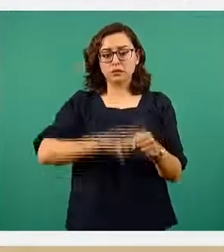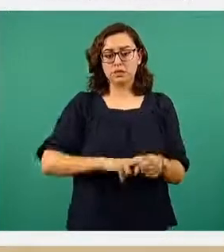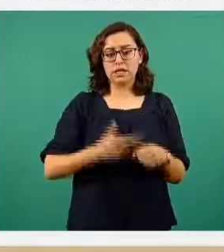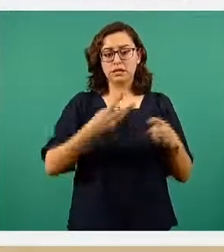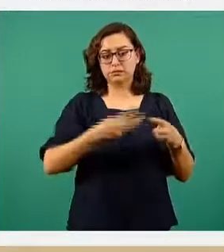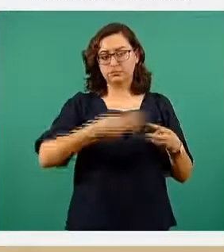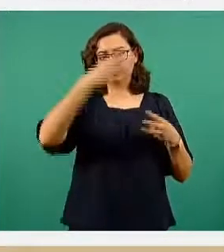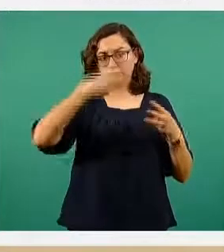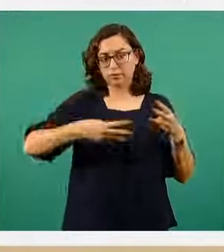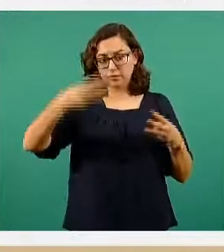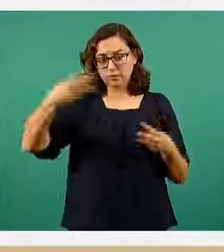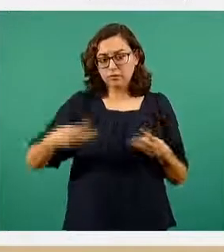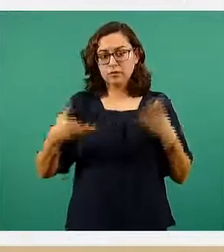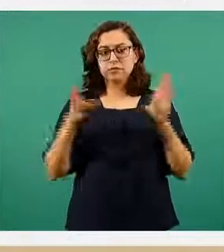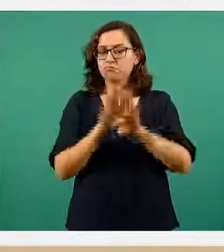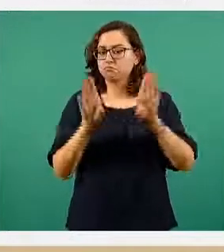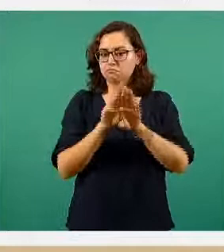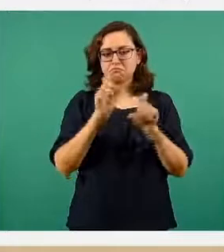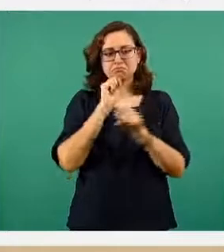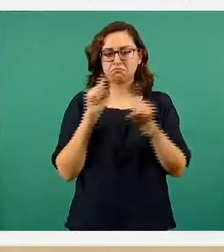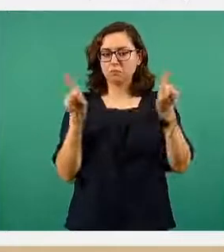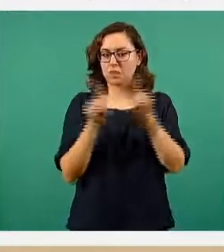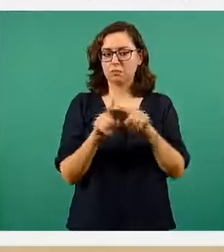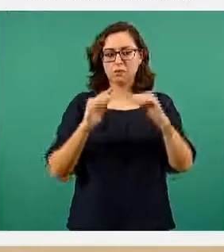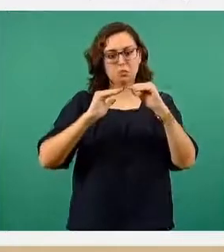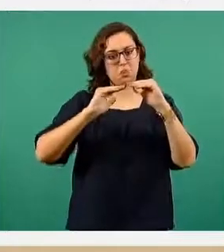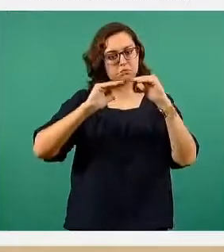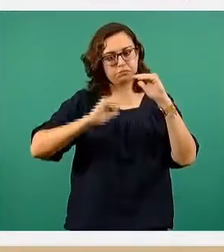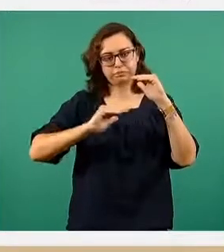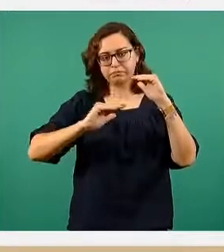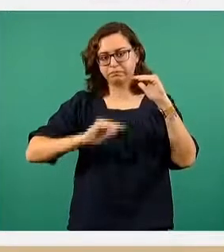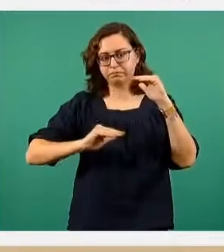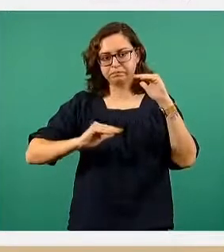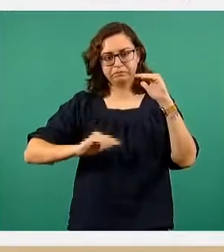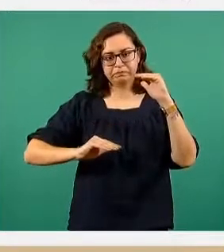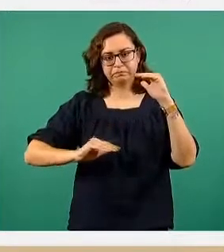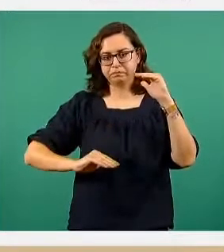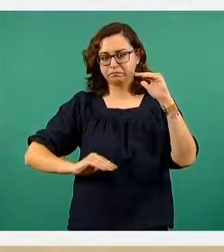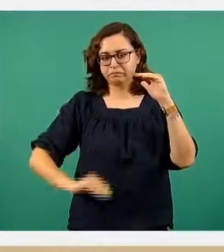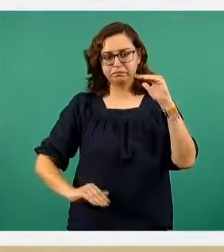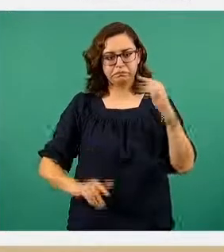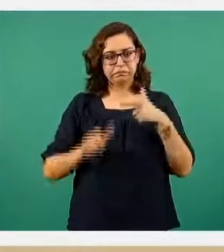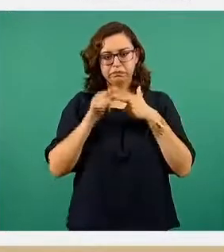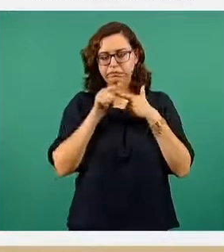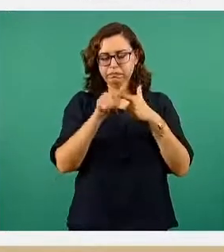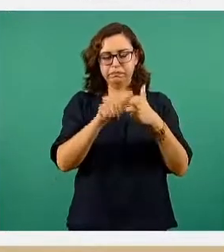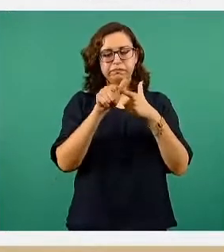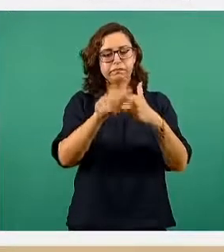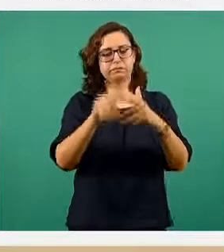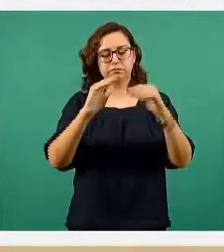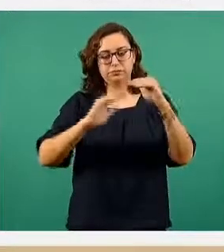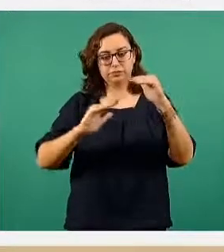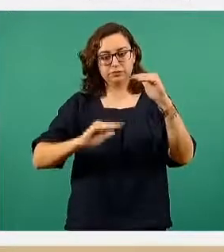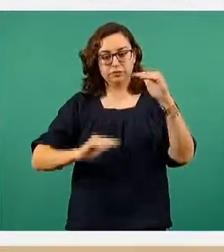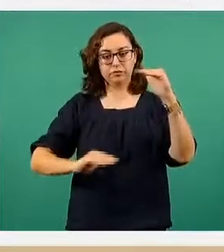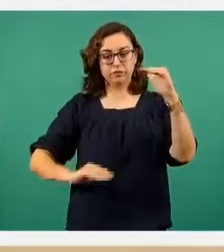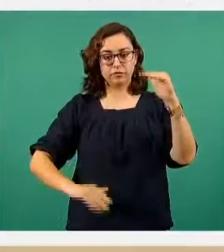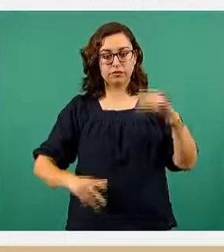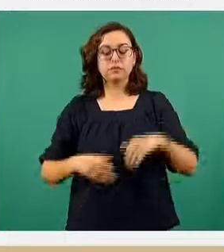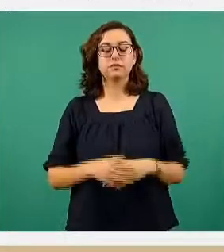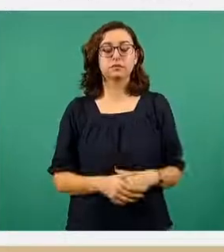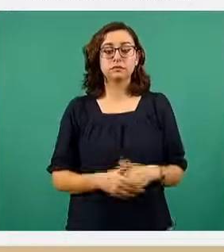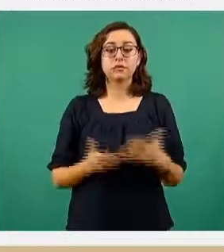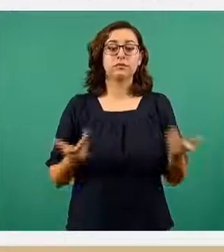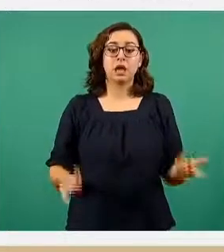diaria, mantiene la misma tendencia descendente que veíamos en la curva de casos estimados,